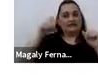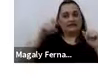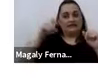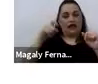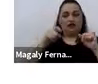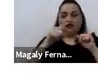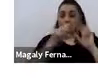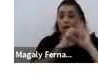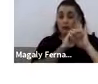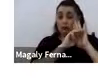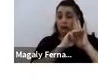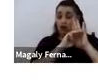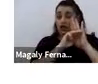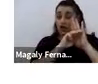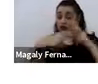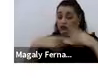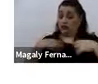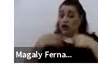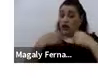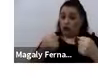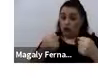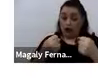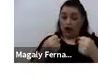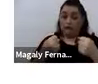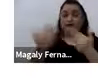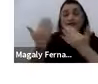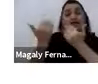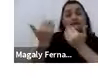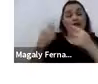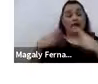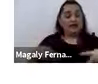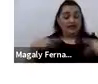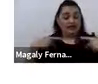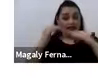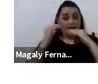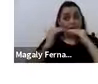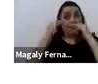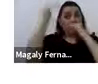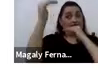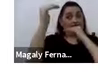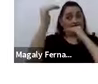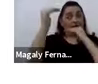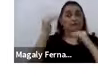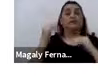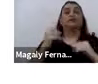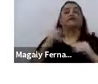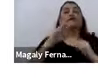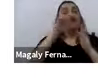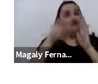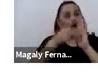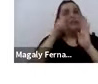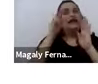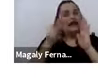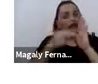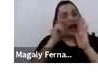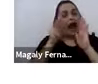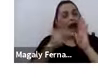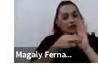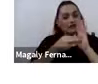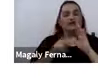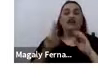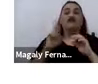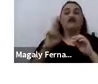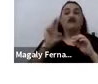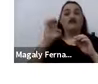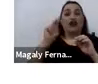modelos saludables, con esperanza de vida por encima de la media, replicables económicamente con rentas per cápita por debajo